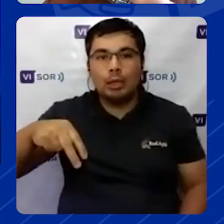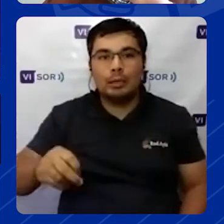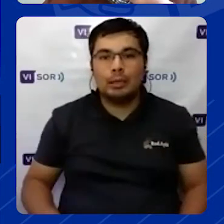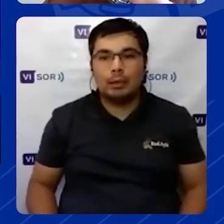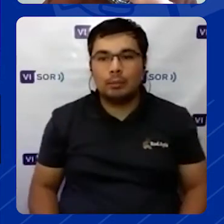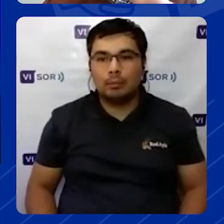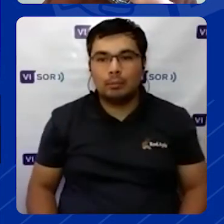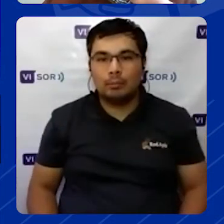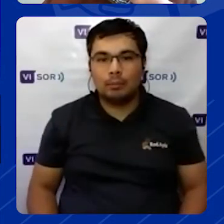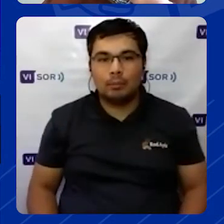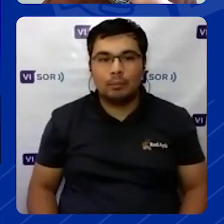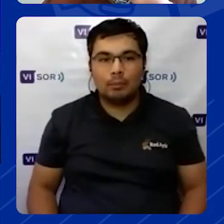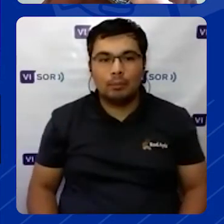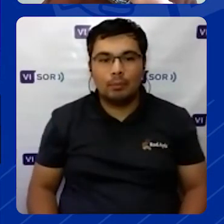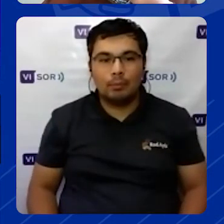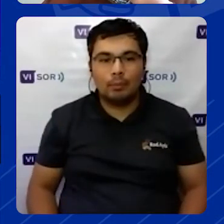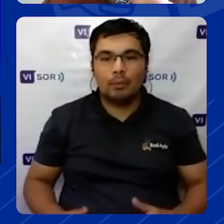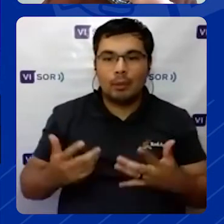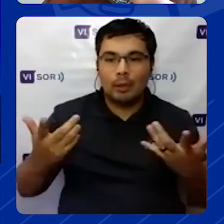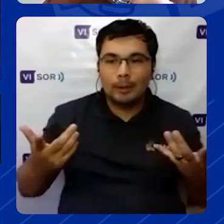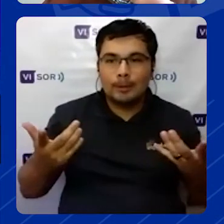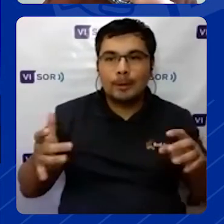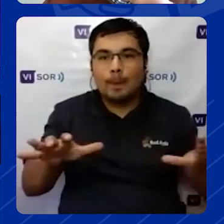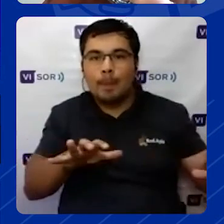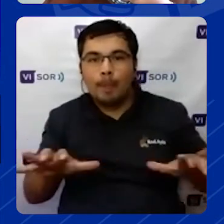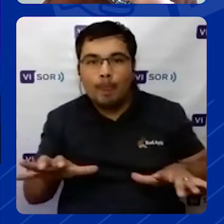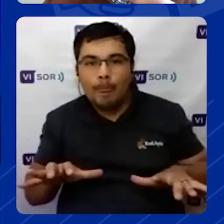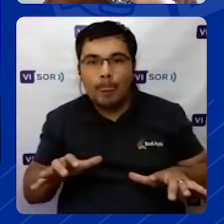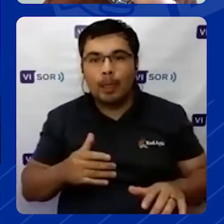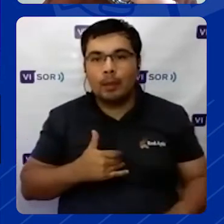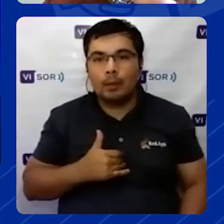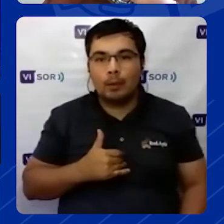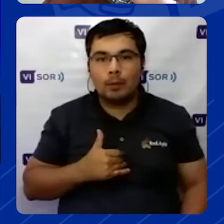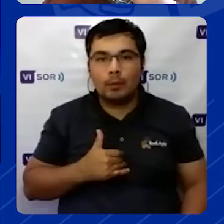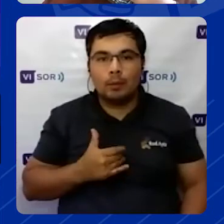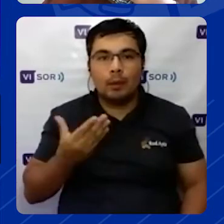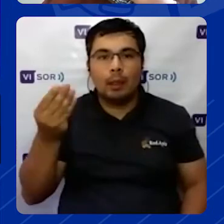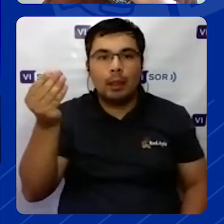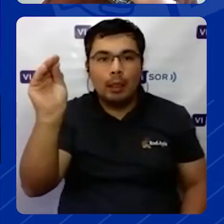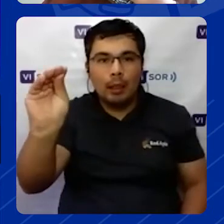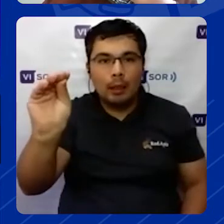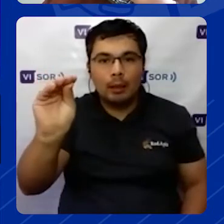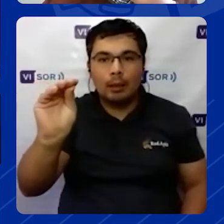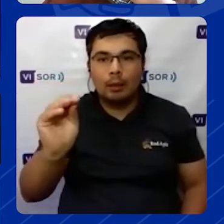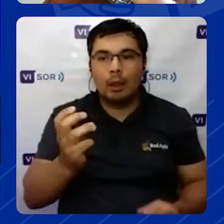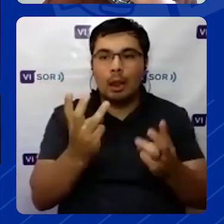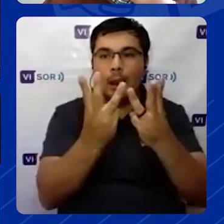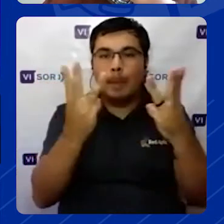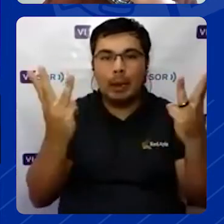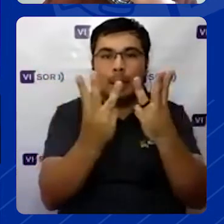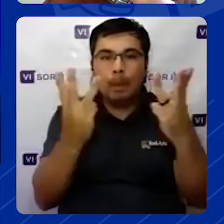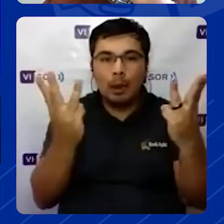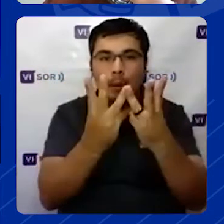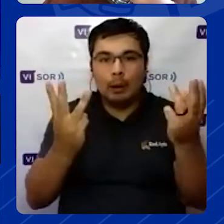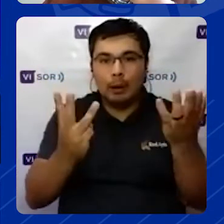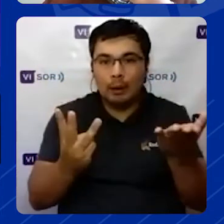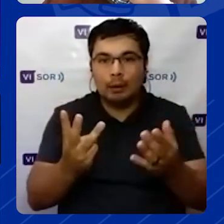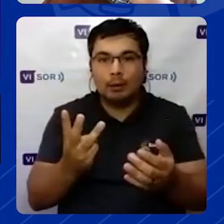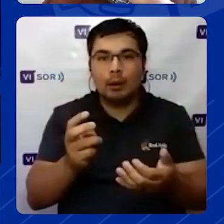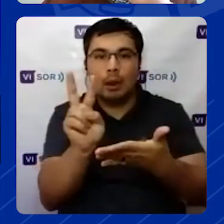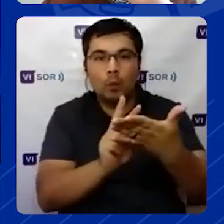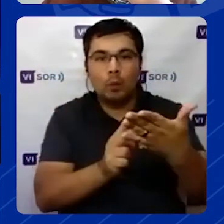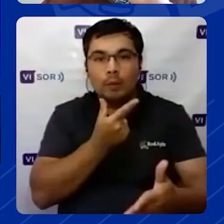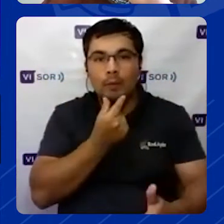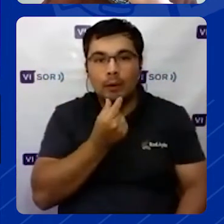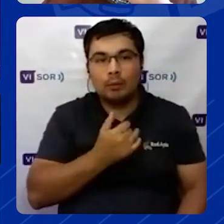son dinámicas, entonces estar manteniendo la página todo el tiempo actualizada en lectura fácil me parece que es un poco